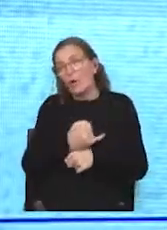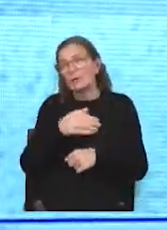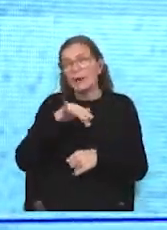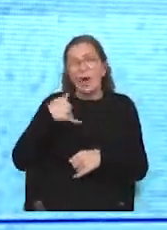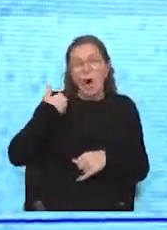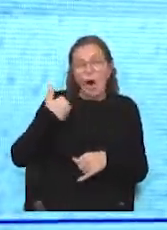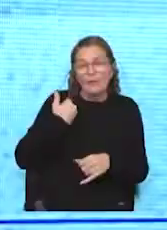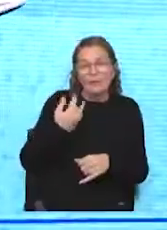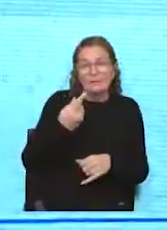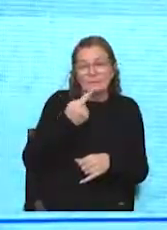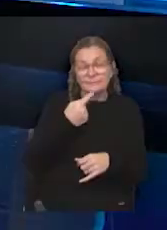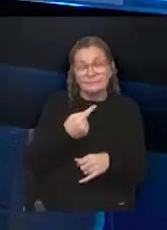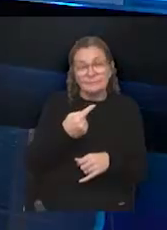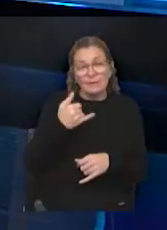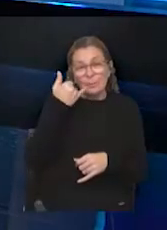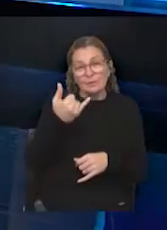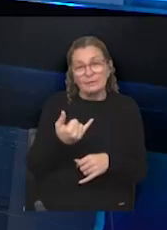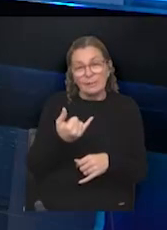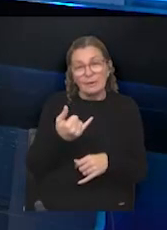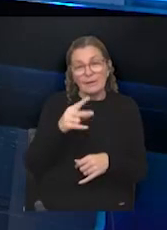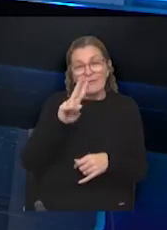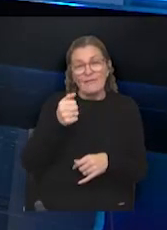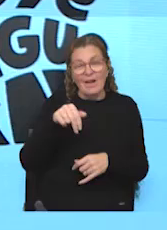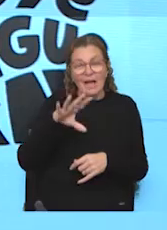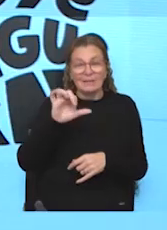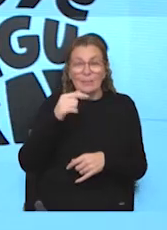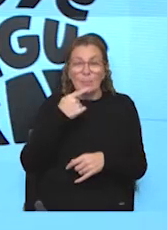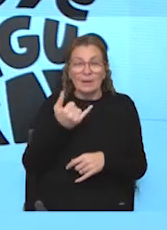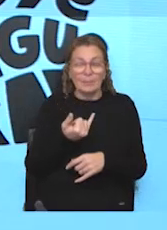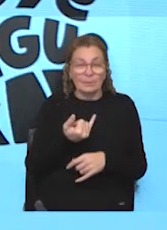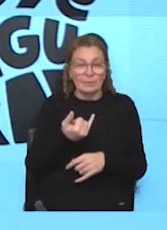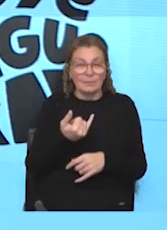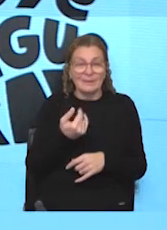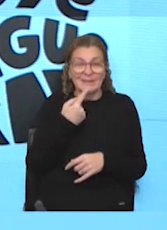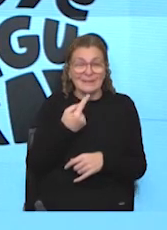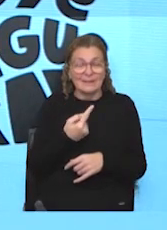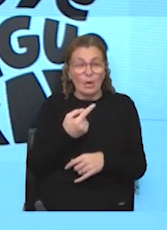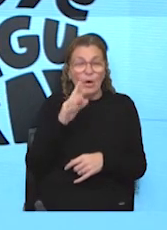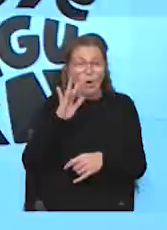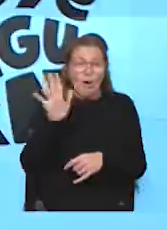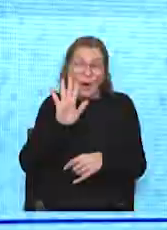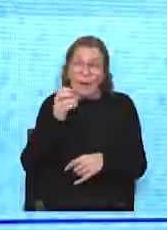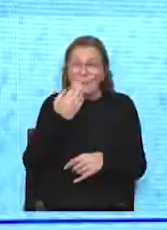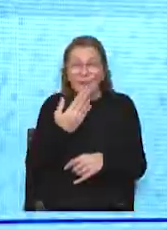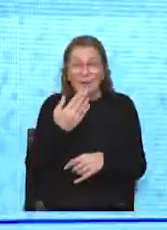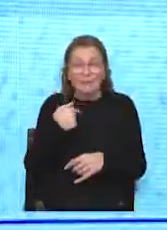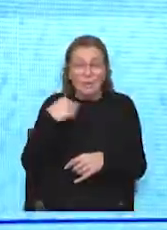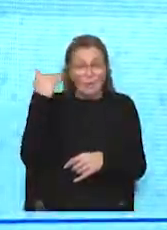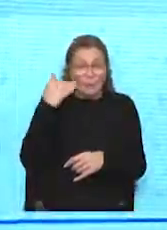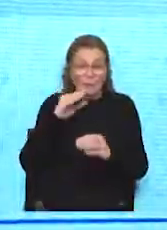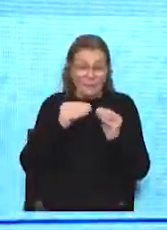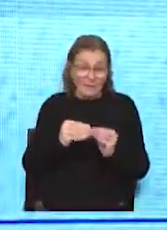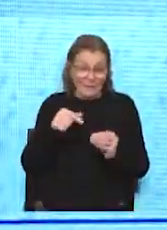viste por eso dice no llaman a b por ejemplo eso es B entonces Hola B sí mir soy profe de